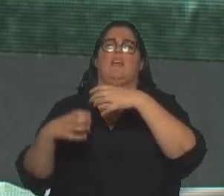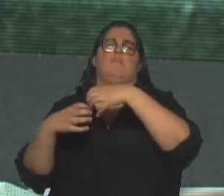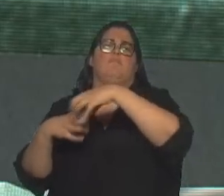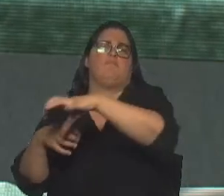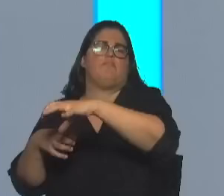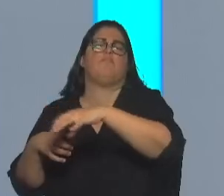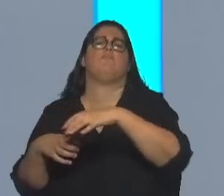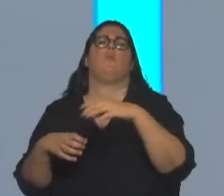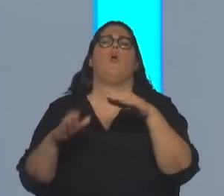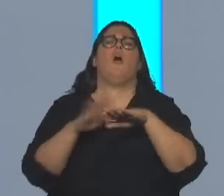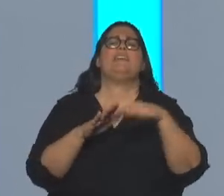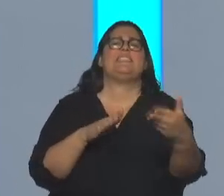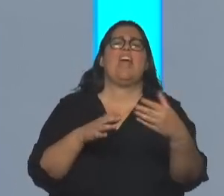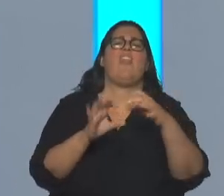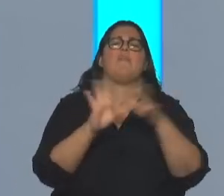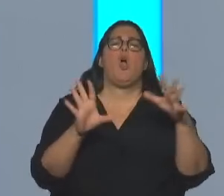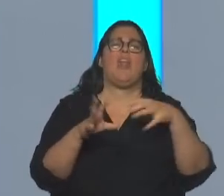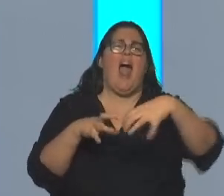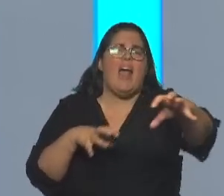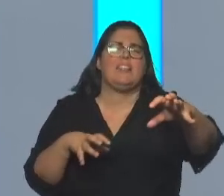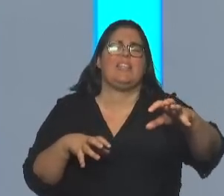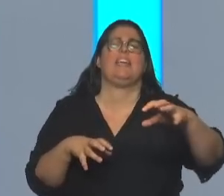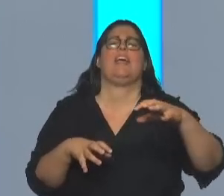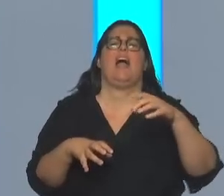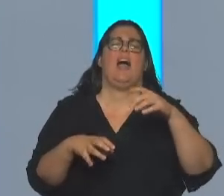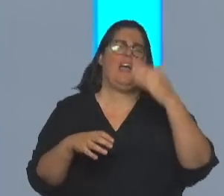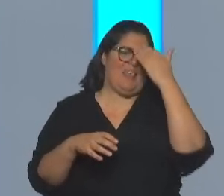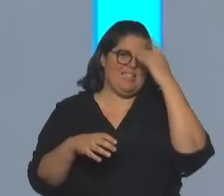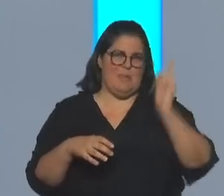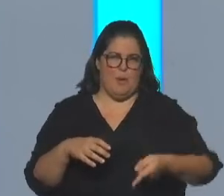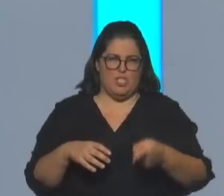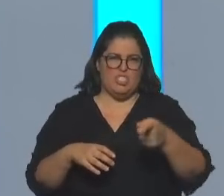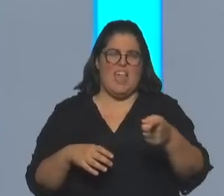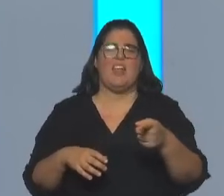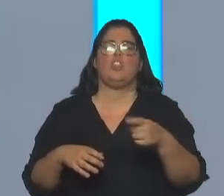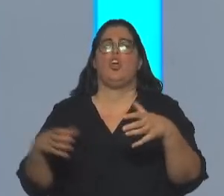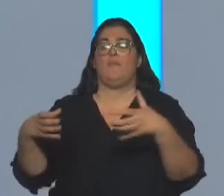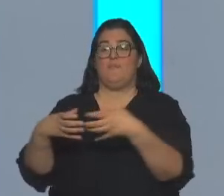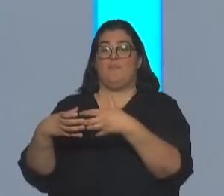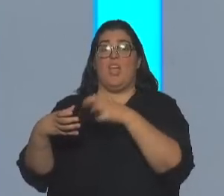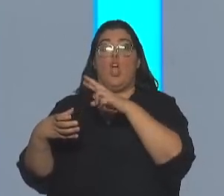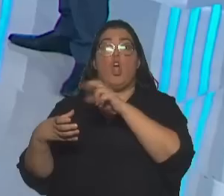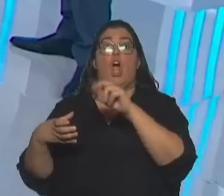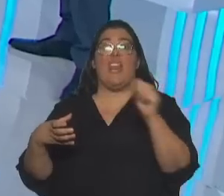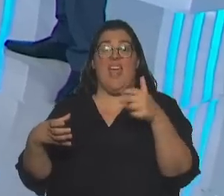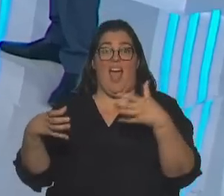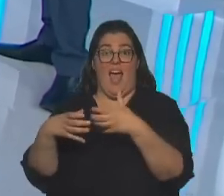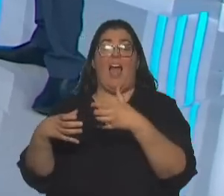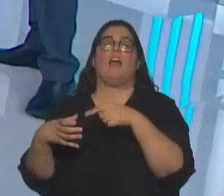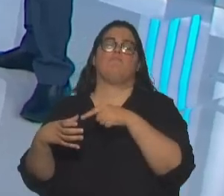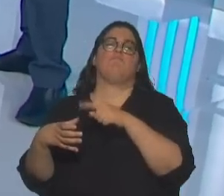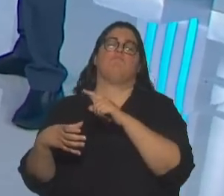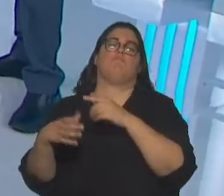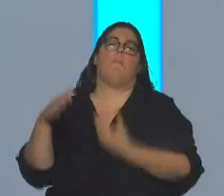tener, con Izquierda Democrática, recuerdan, con Javier Vaz, que sacó 15%, y creo que el correísmo acierta en ser todavía hoy la principal